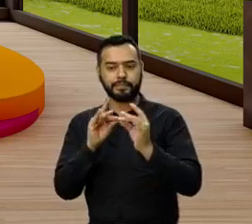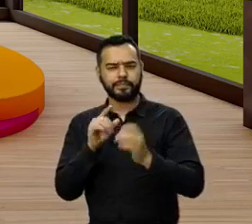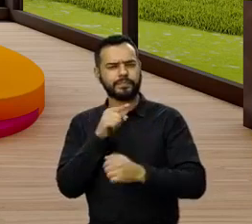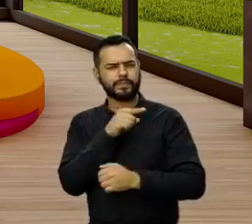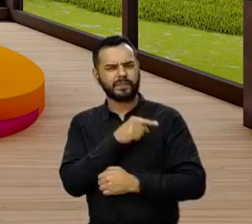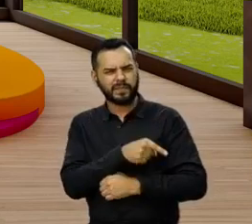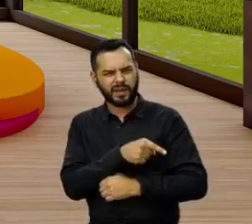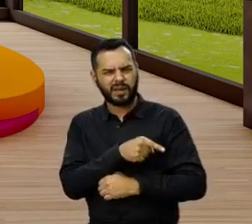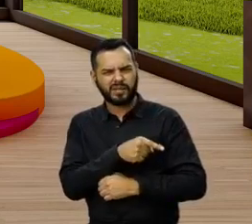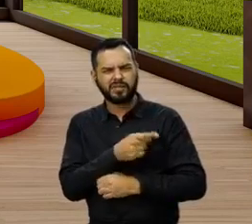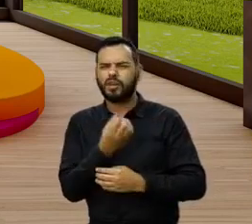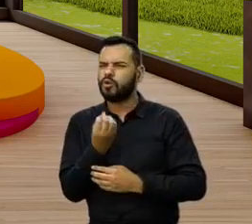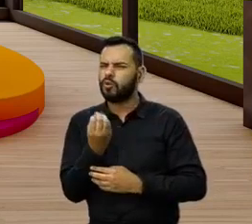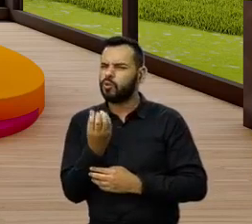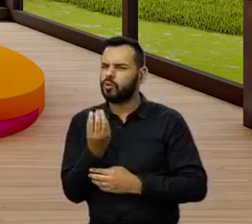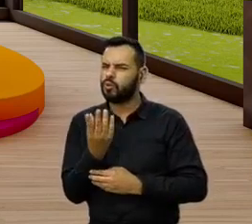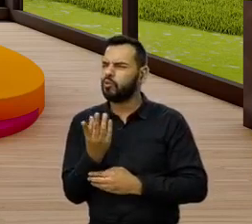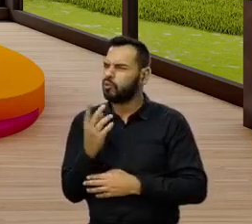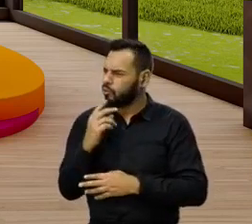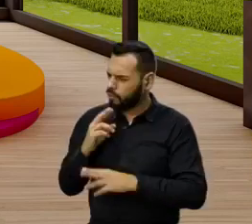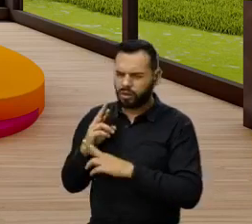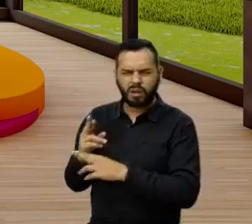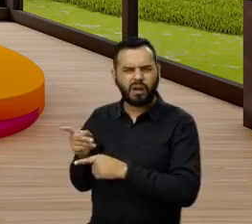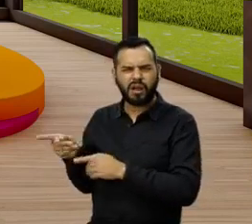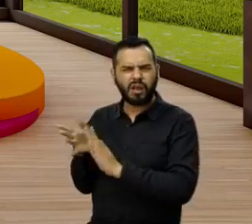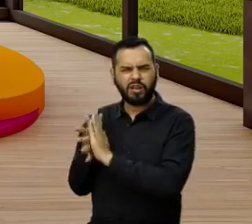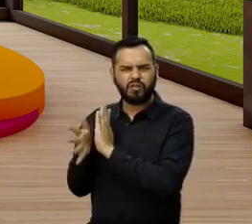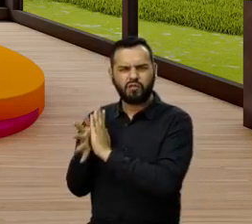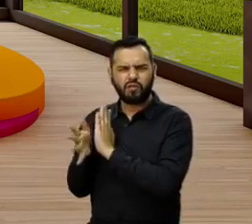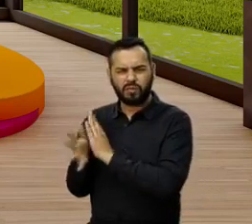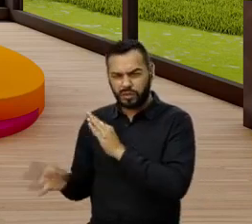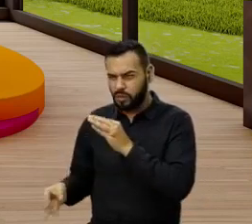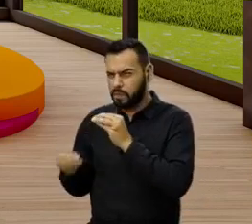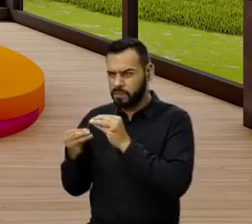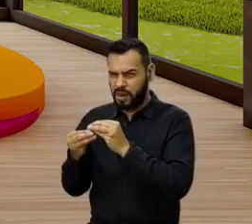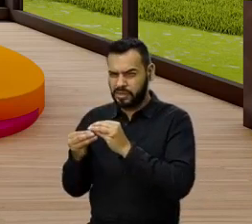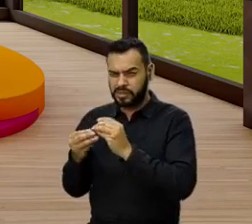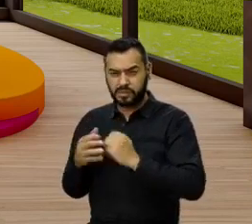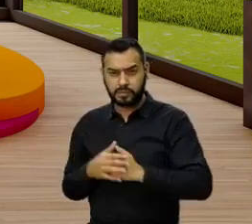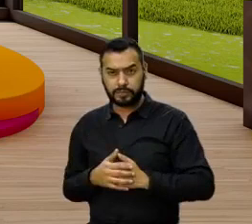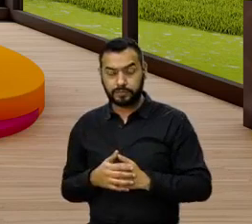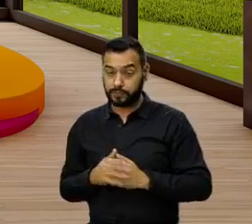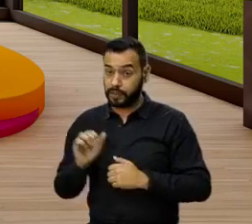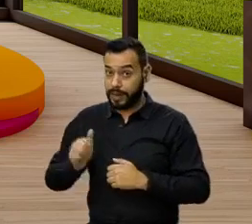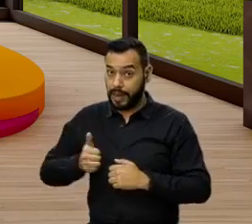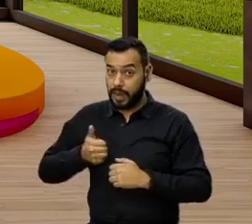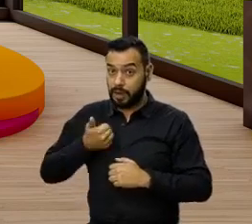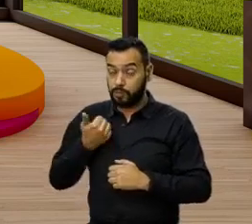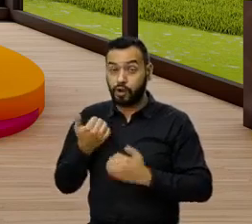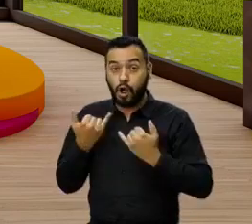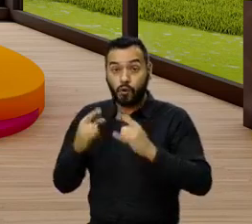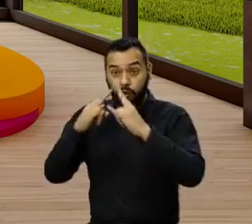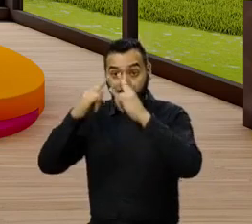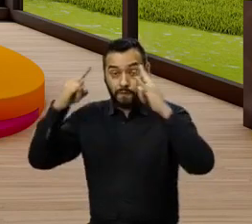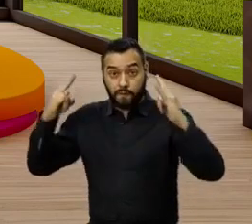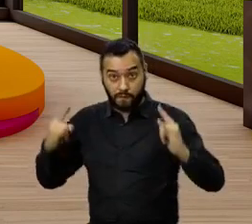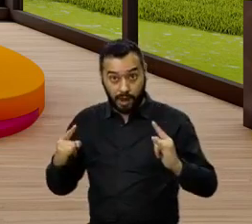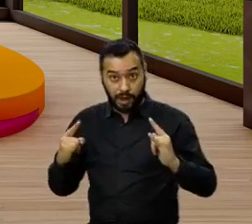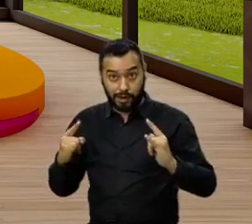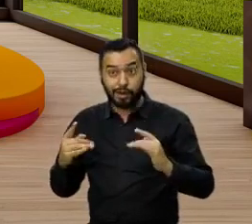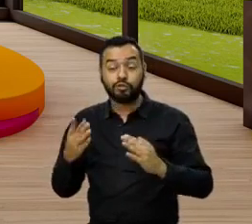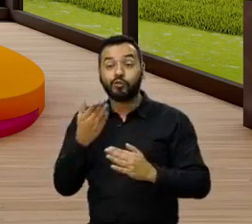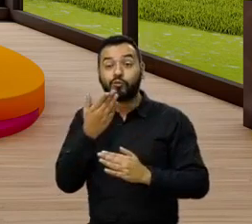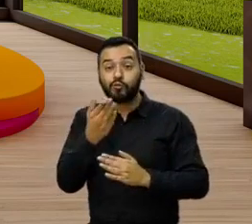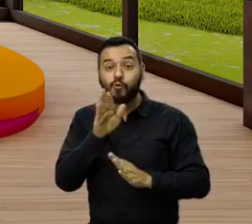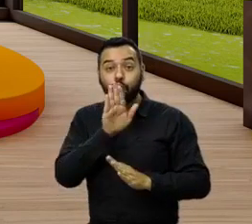canales de atención donde se puede recibir más información aparte de los que estamos hablando bueno aprovechamos que estamos en la feria no entonces